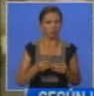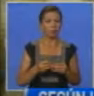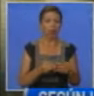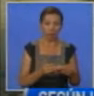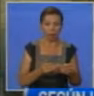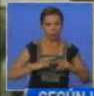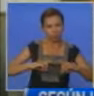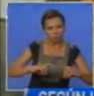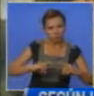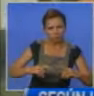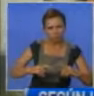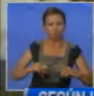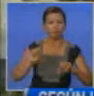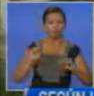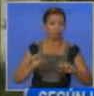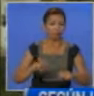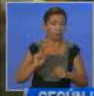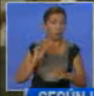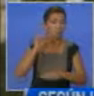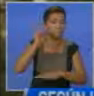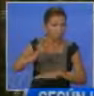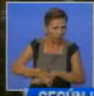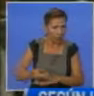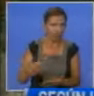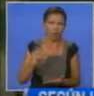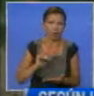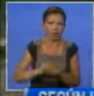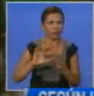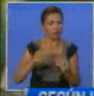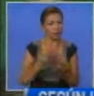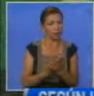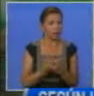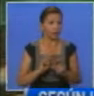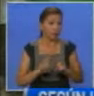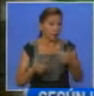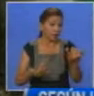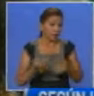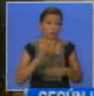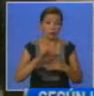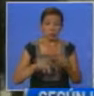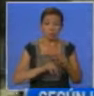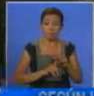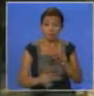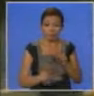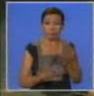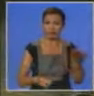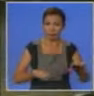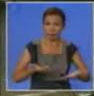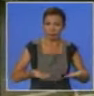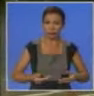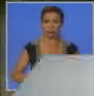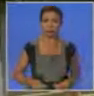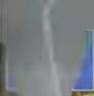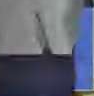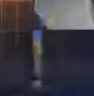los involucrados, aunque la mayoría ya no esté en el país. Jorge Rodríguez, 24